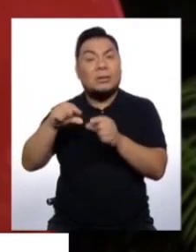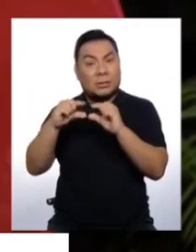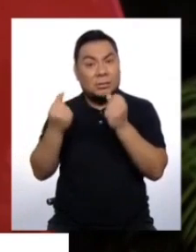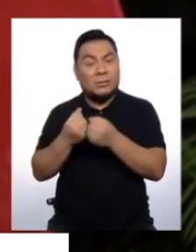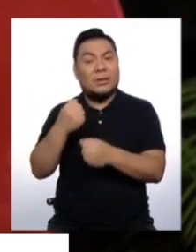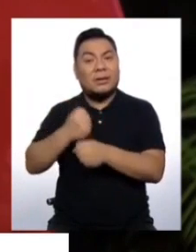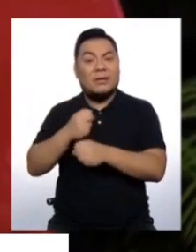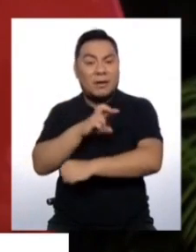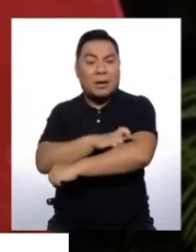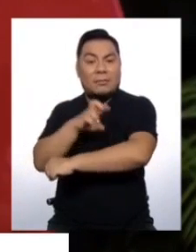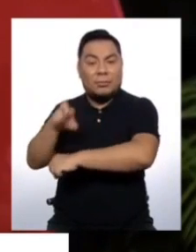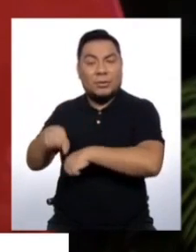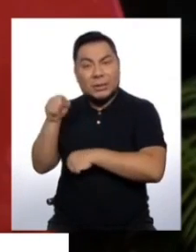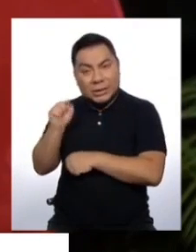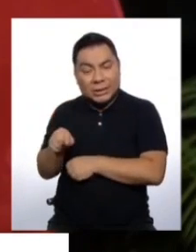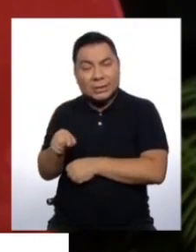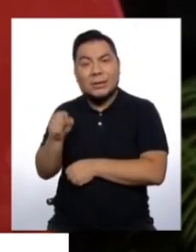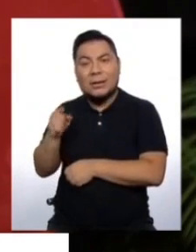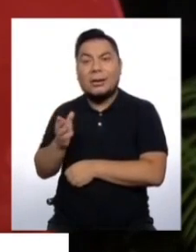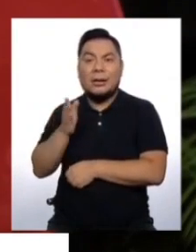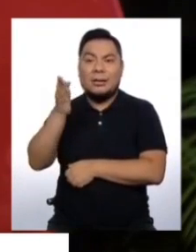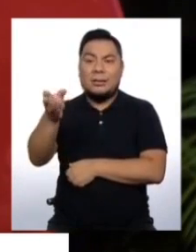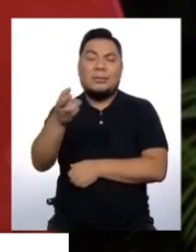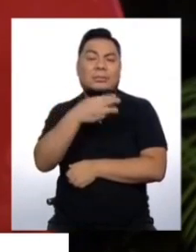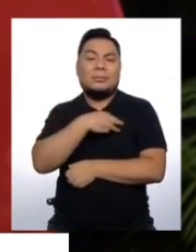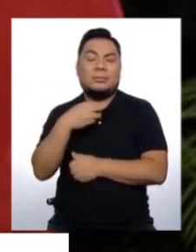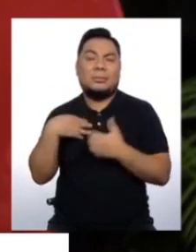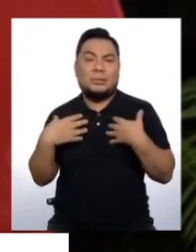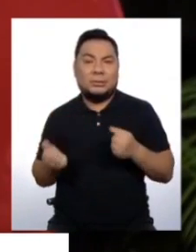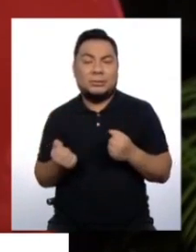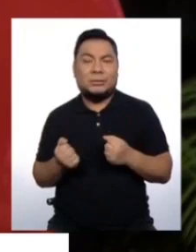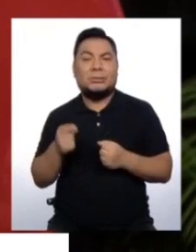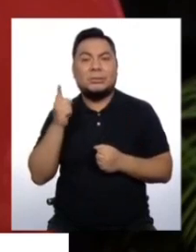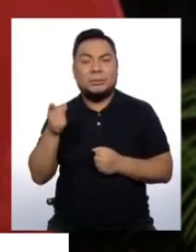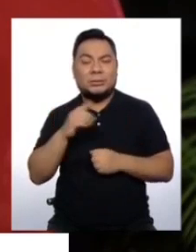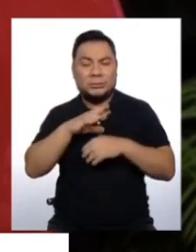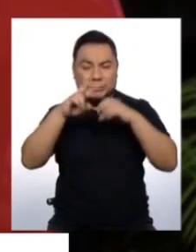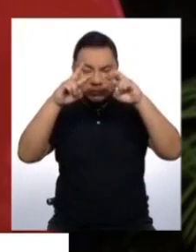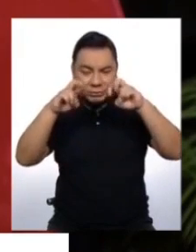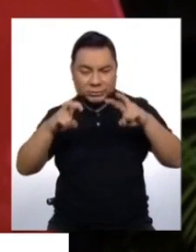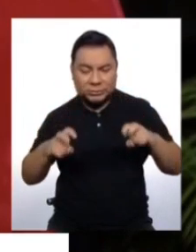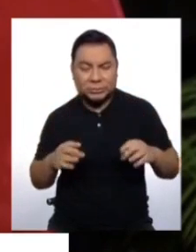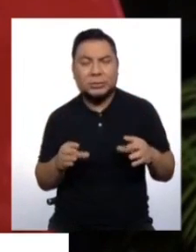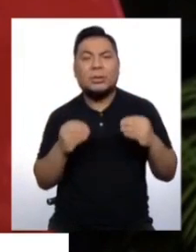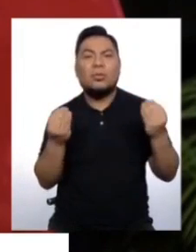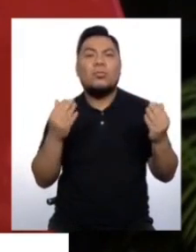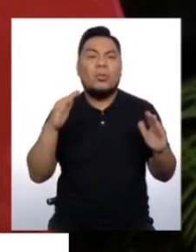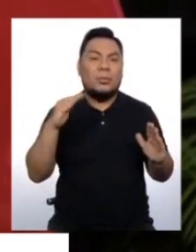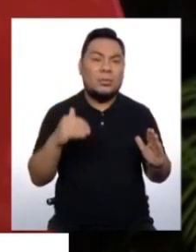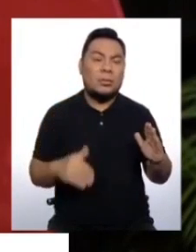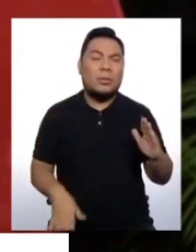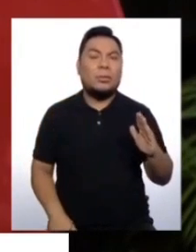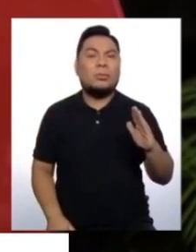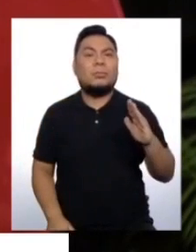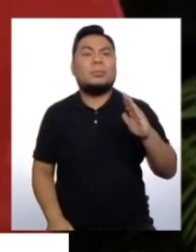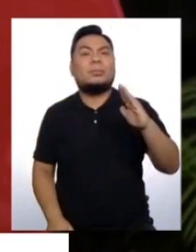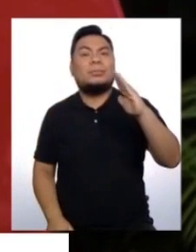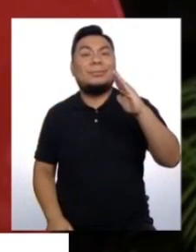profesionales que asiste al Ministerio de Salud en esta evaluación de la tendencia que